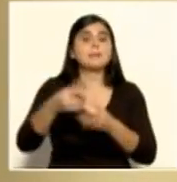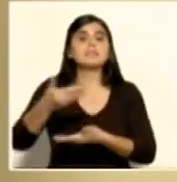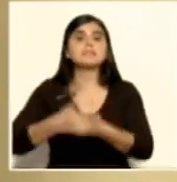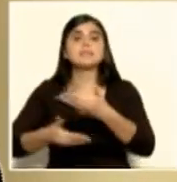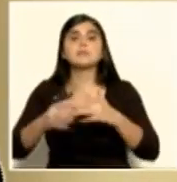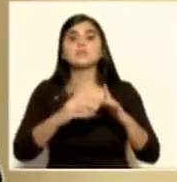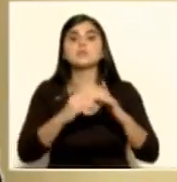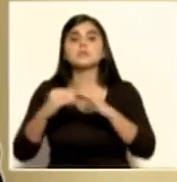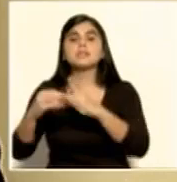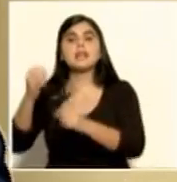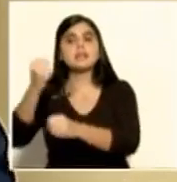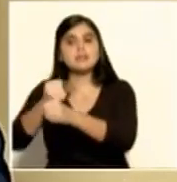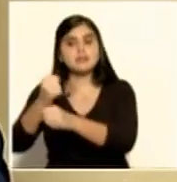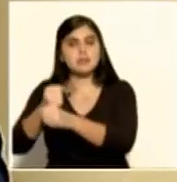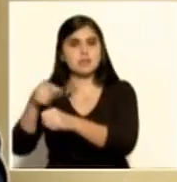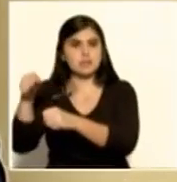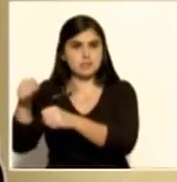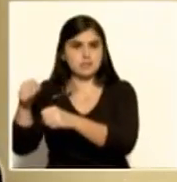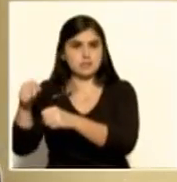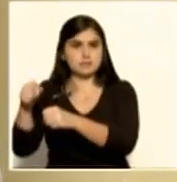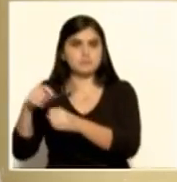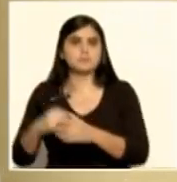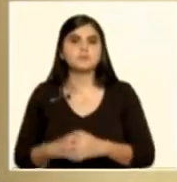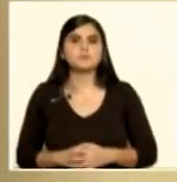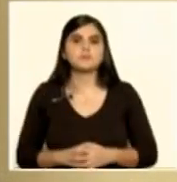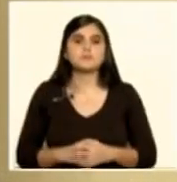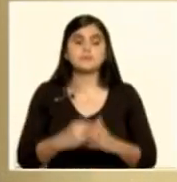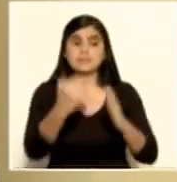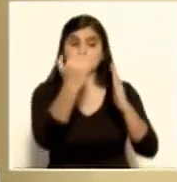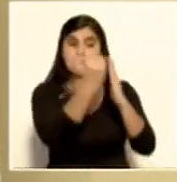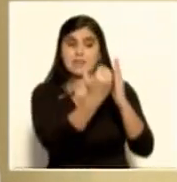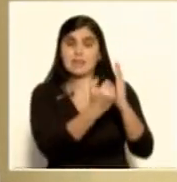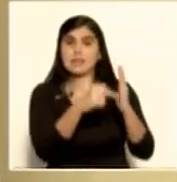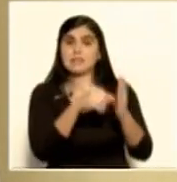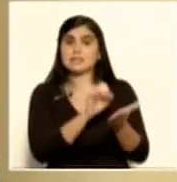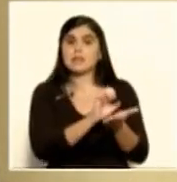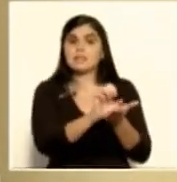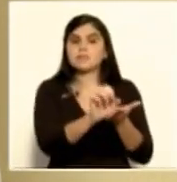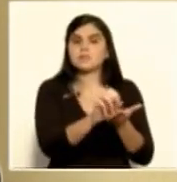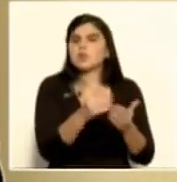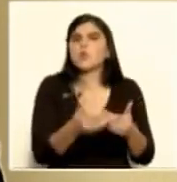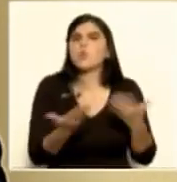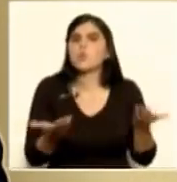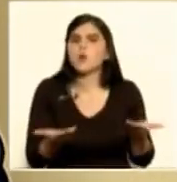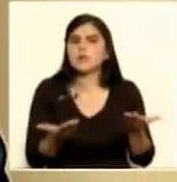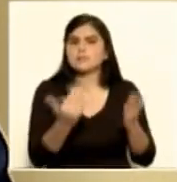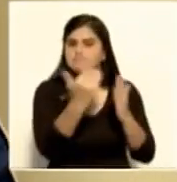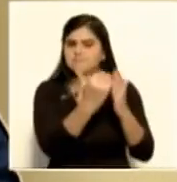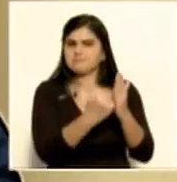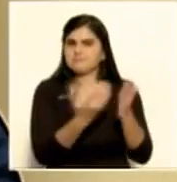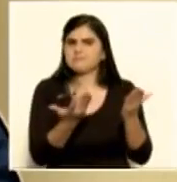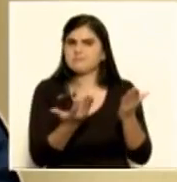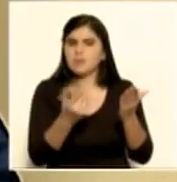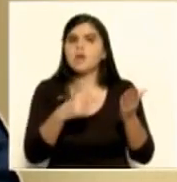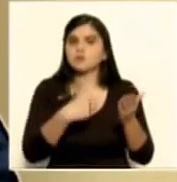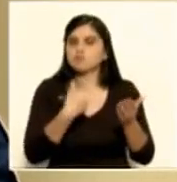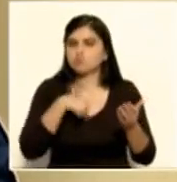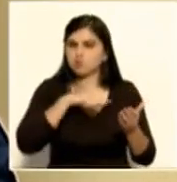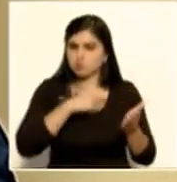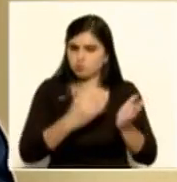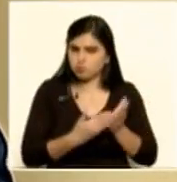para trabajadores. La lista de excepciones de la restricción vehicular estará disponible para